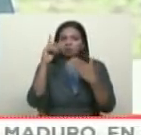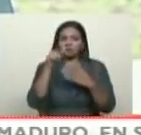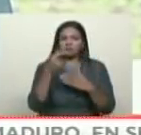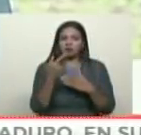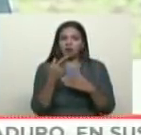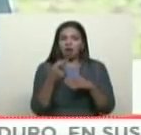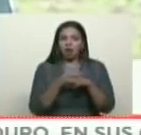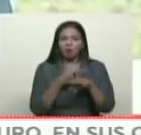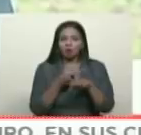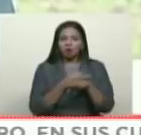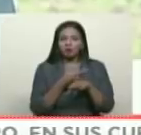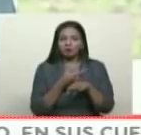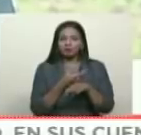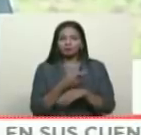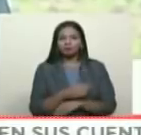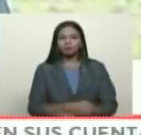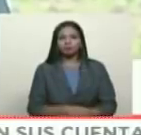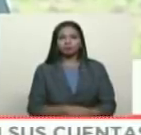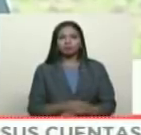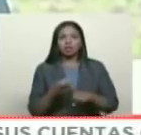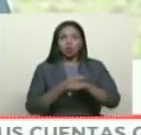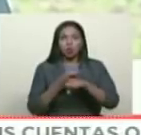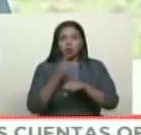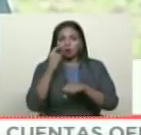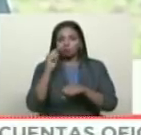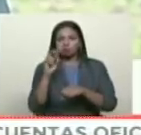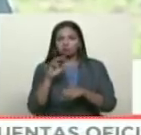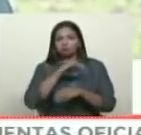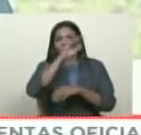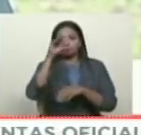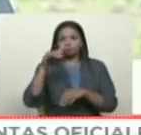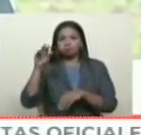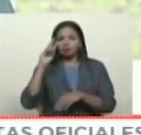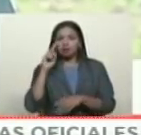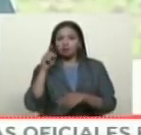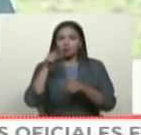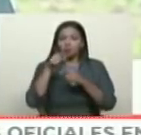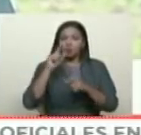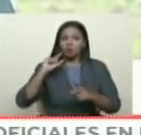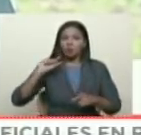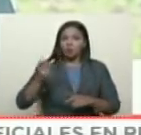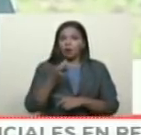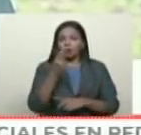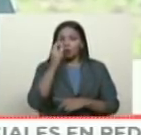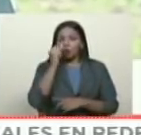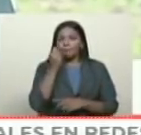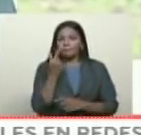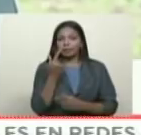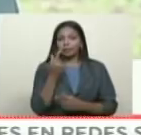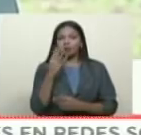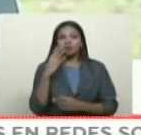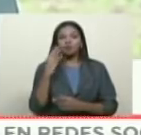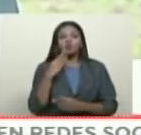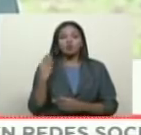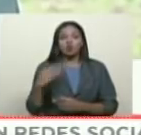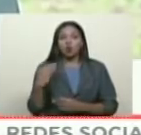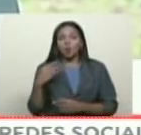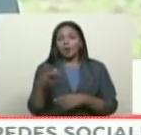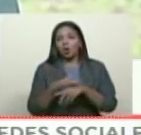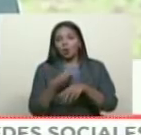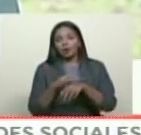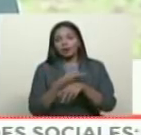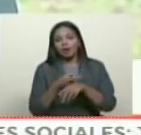al gobernador. Aquí pasamos esta montaña y estamos ya en Guárico. A José Vázquez, joven gobernador del